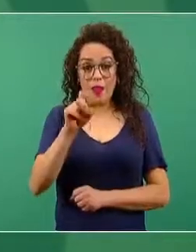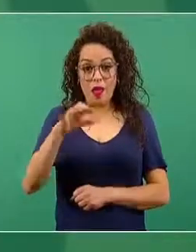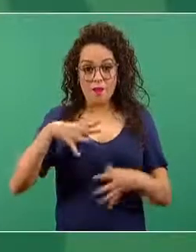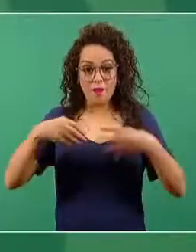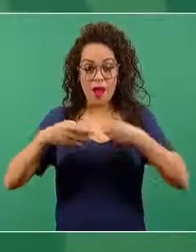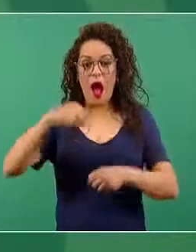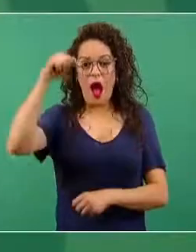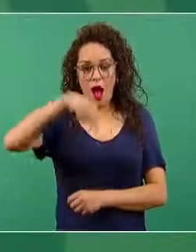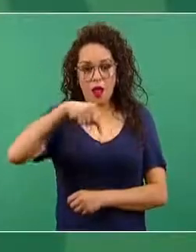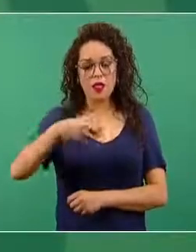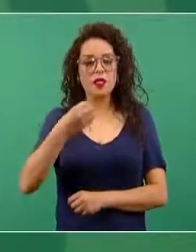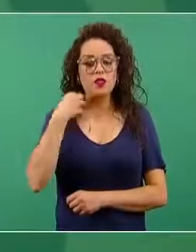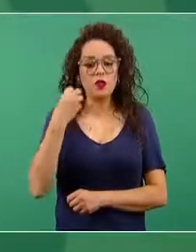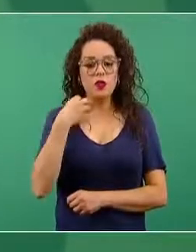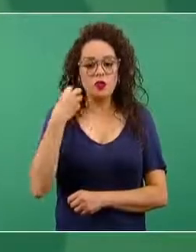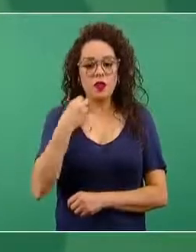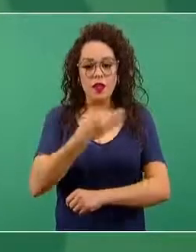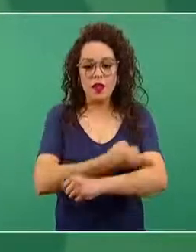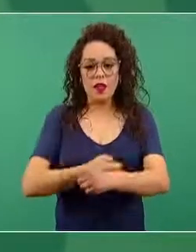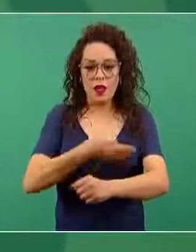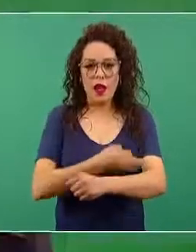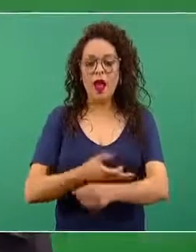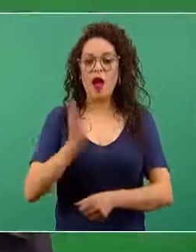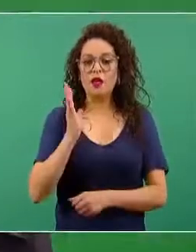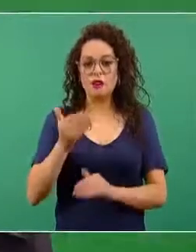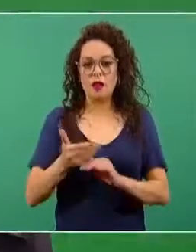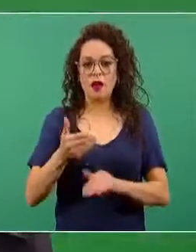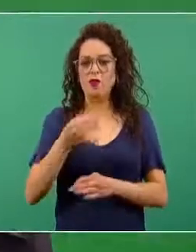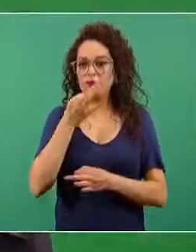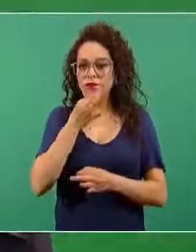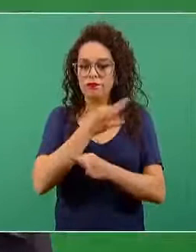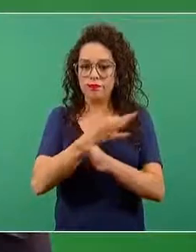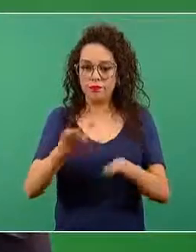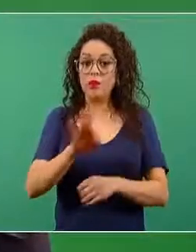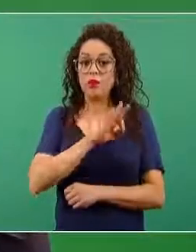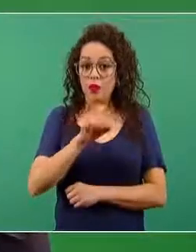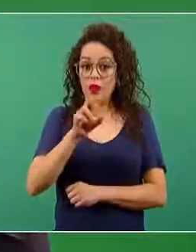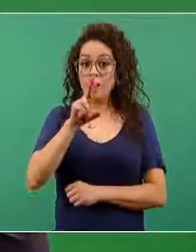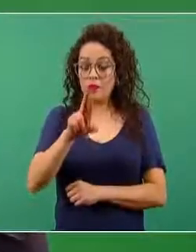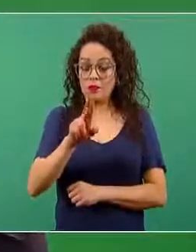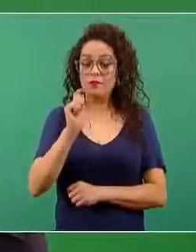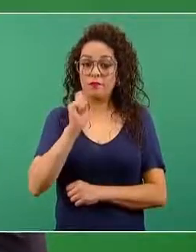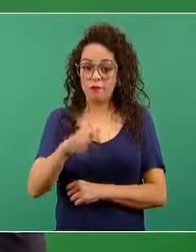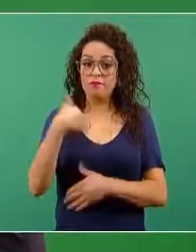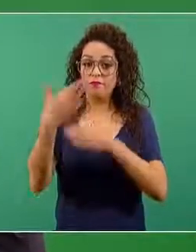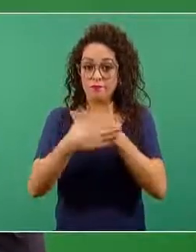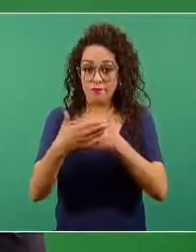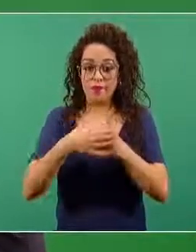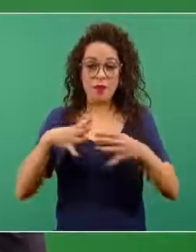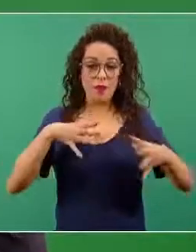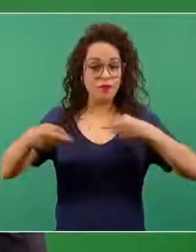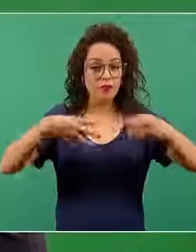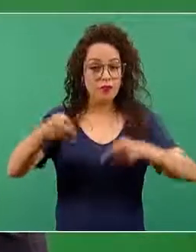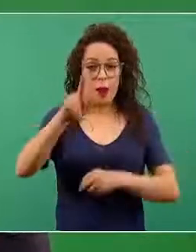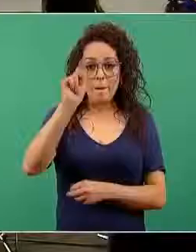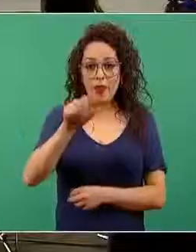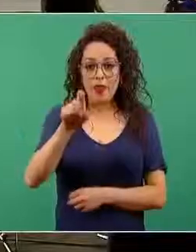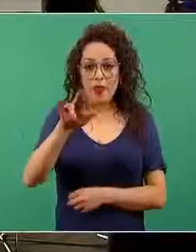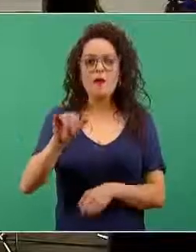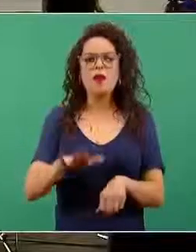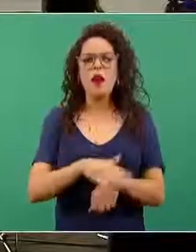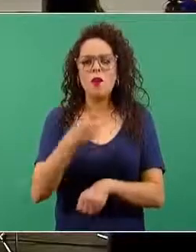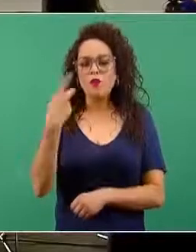de prensa ya habíamos adelantado que se declararía como pandemia por las características de